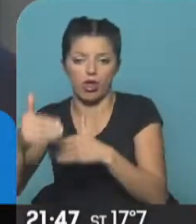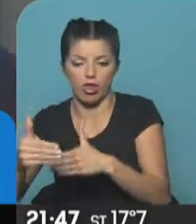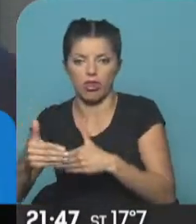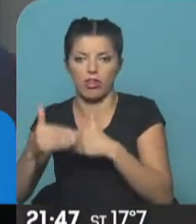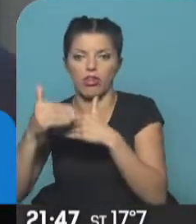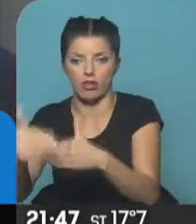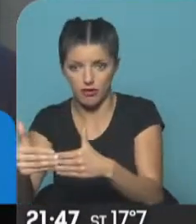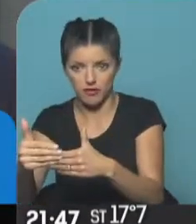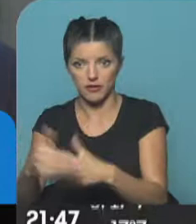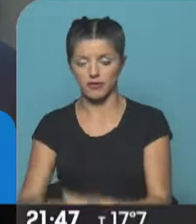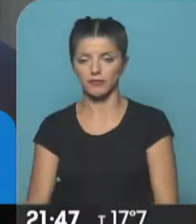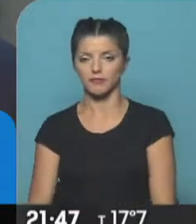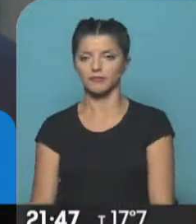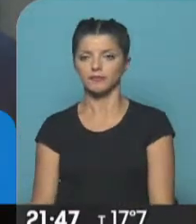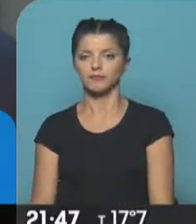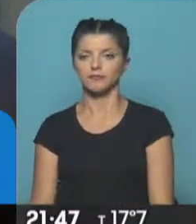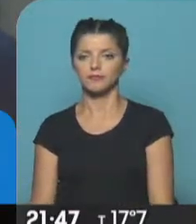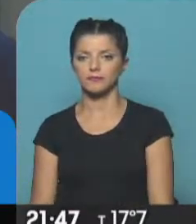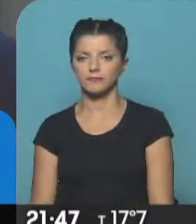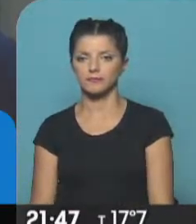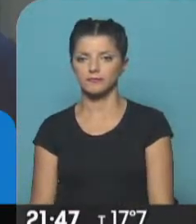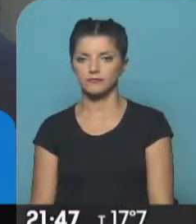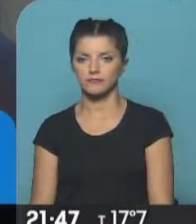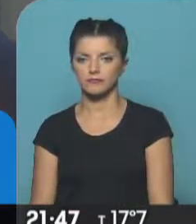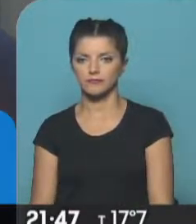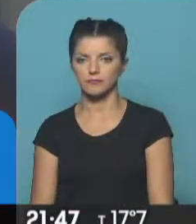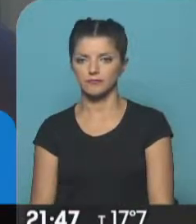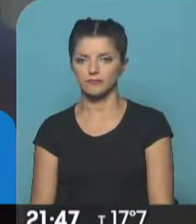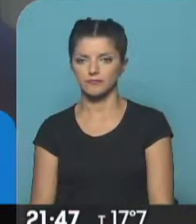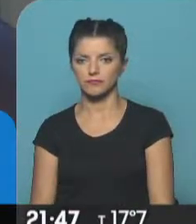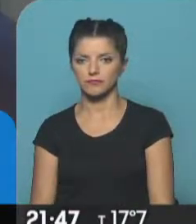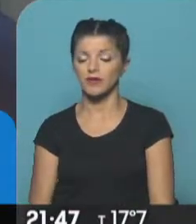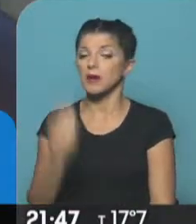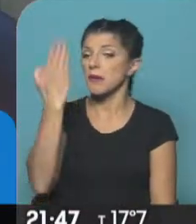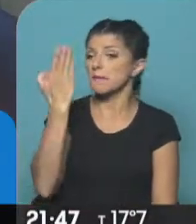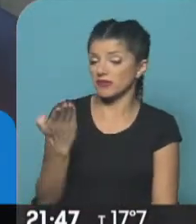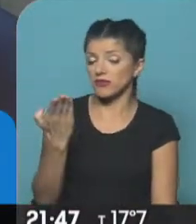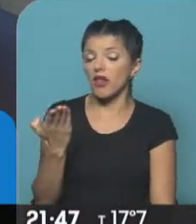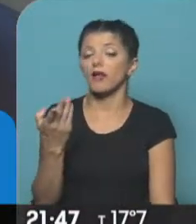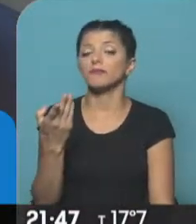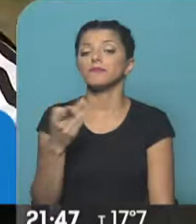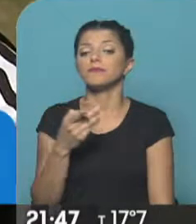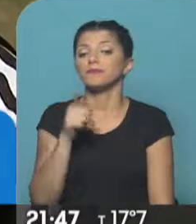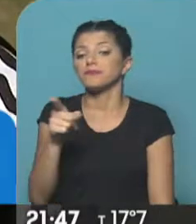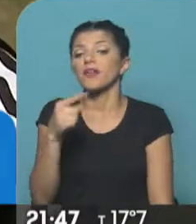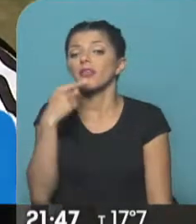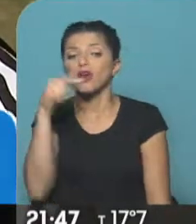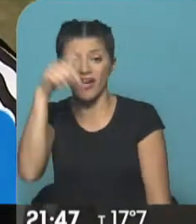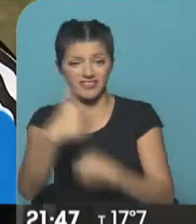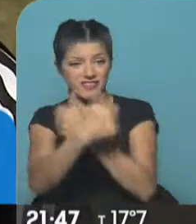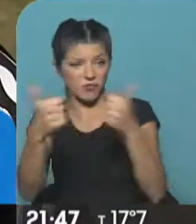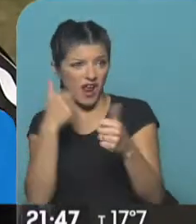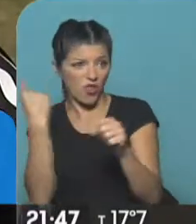este inicio debido inclusive dijo que este era un tribunal que no era imparcial